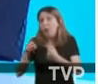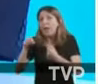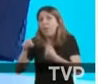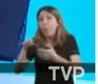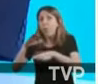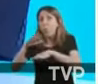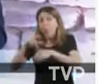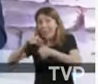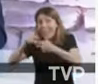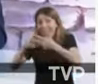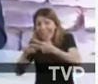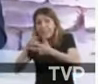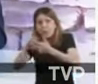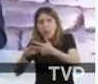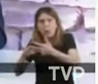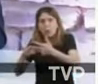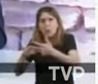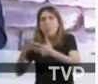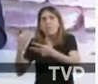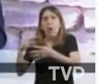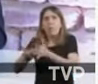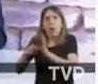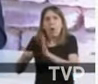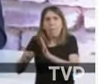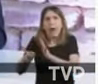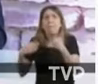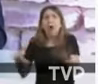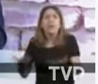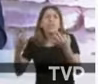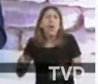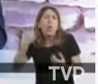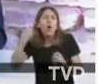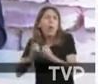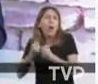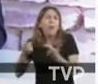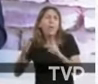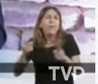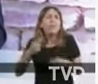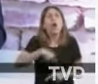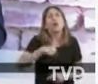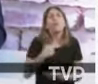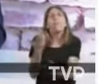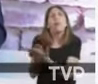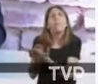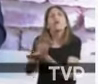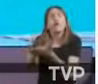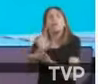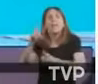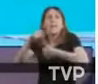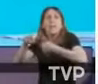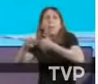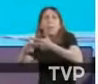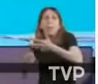seguramente tampoco estarán del todo de acuerdo con las respuestas y las soluciones que nosotros estamos tratando de